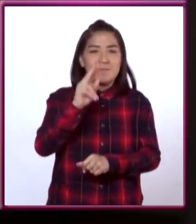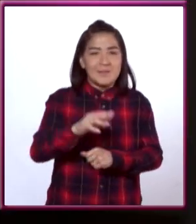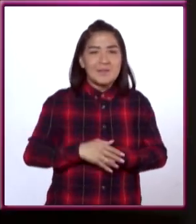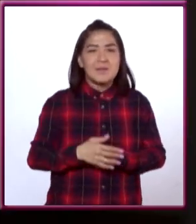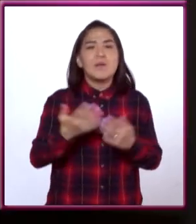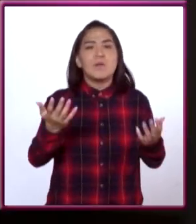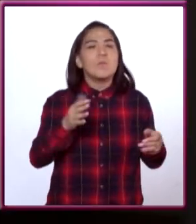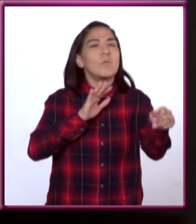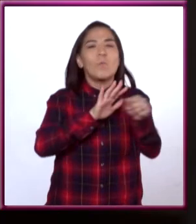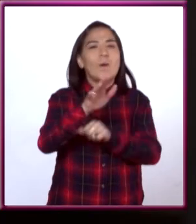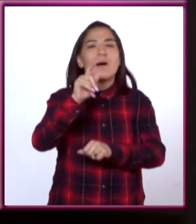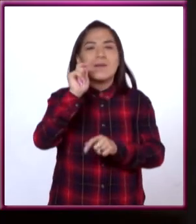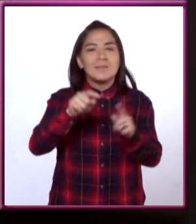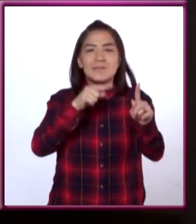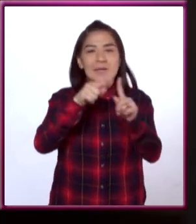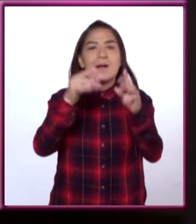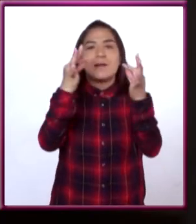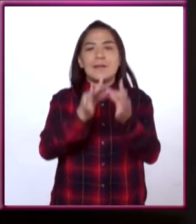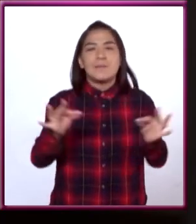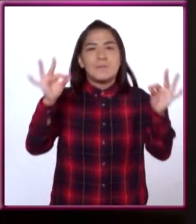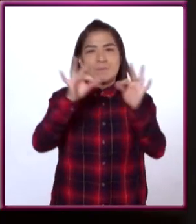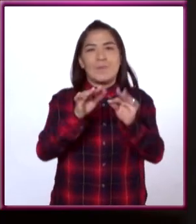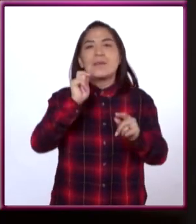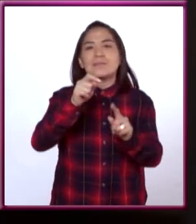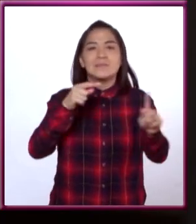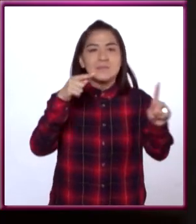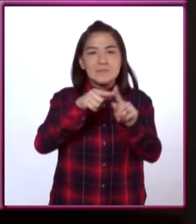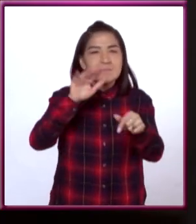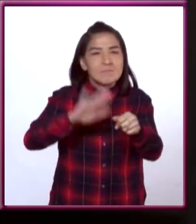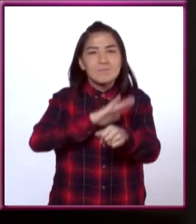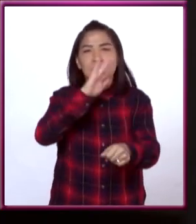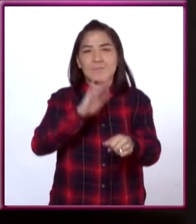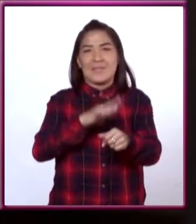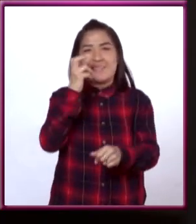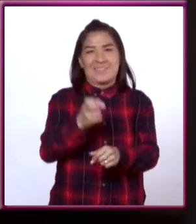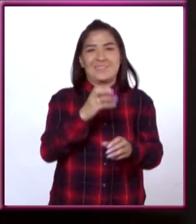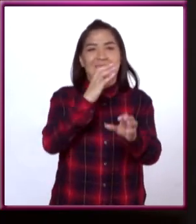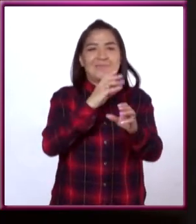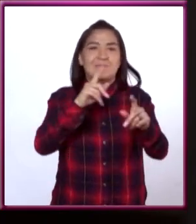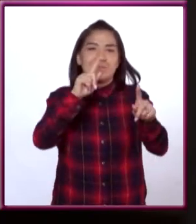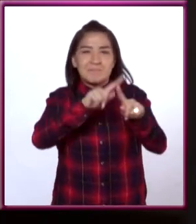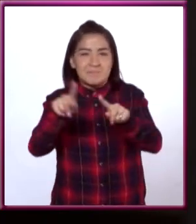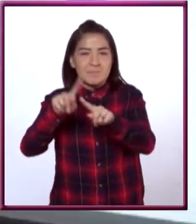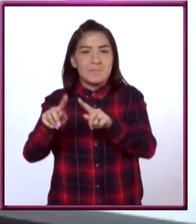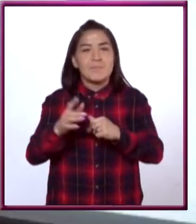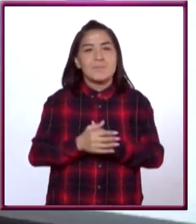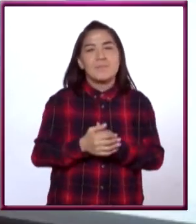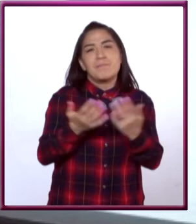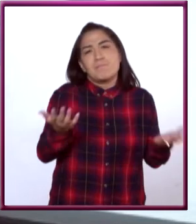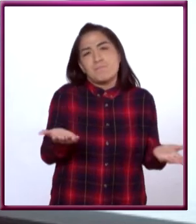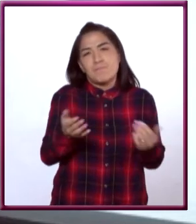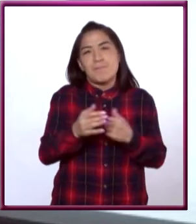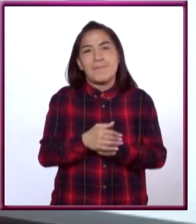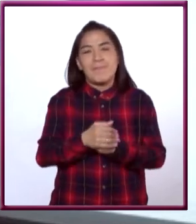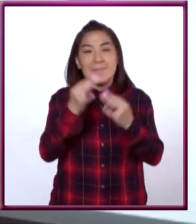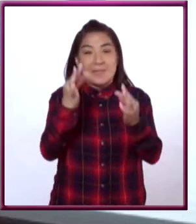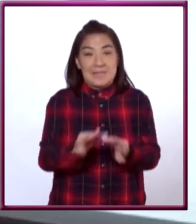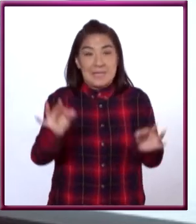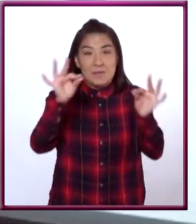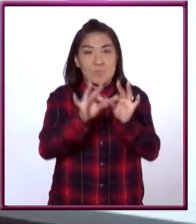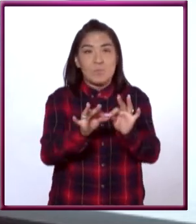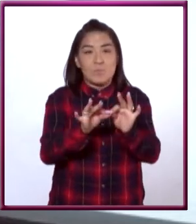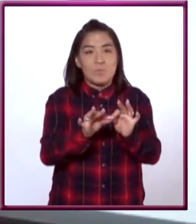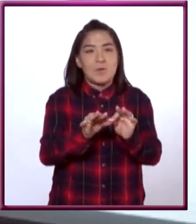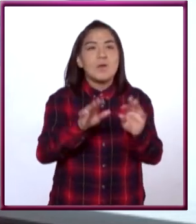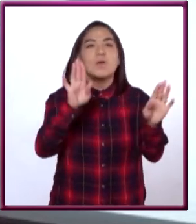entonces, ¿cuál es así la importancia de la precisión en estos objetos? Bueno, la